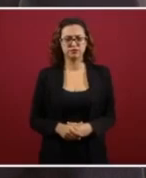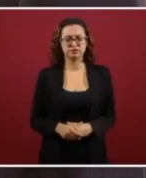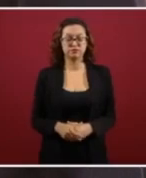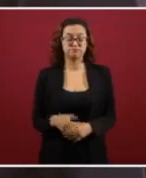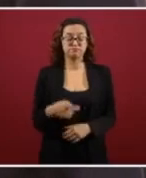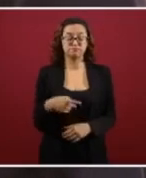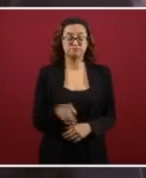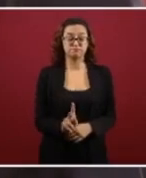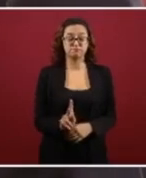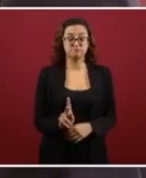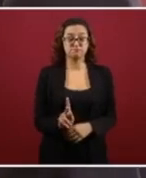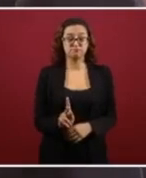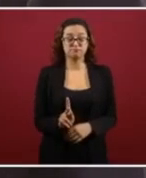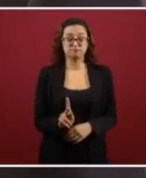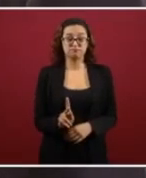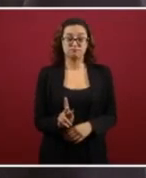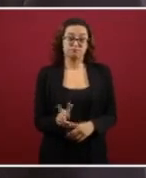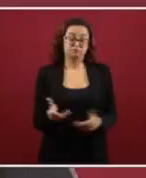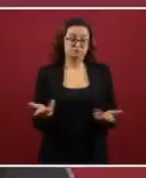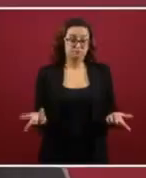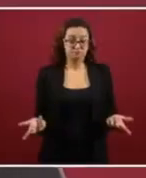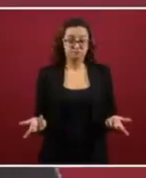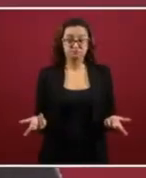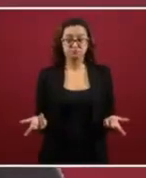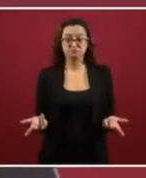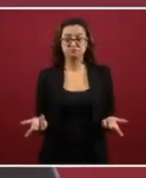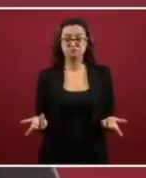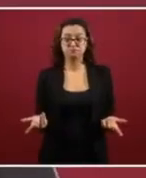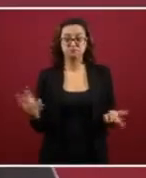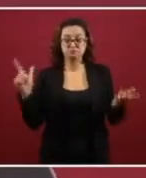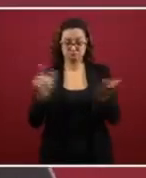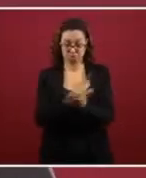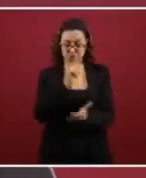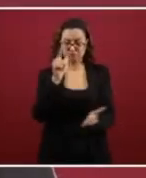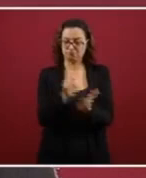Pero, cuando menos, lo legal.